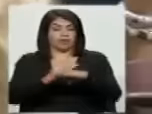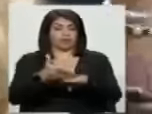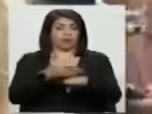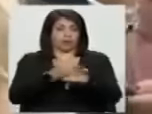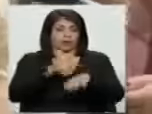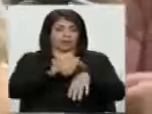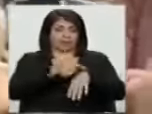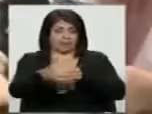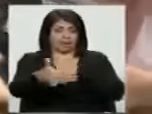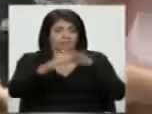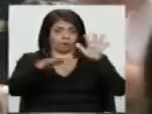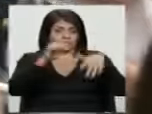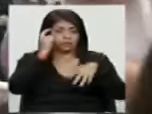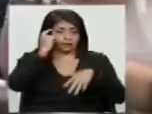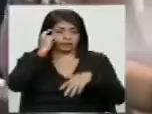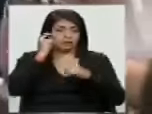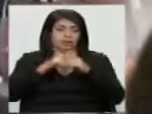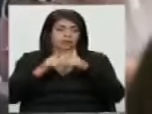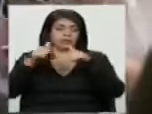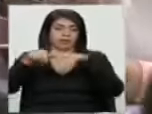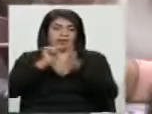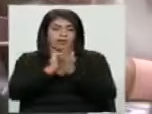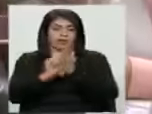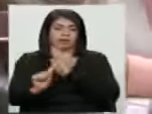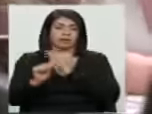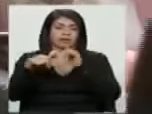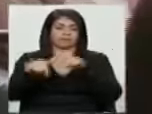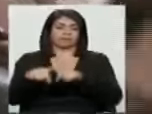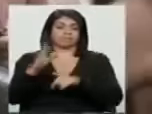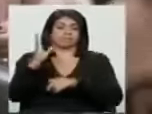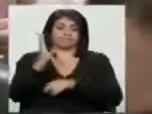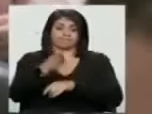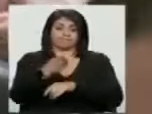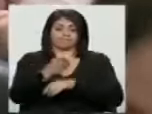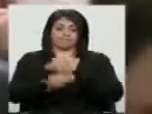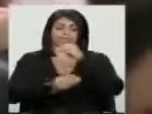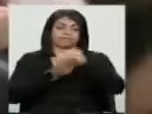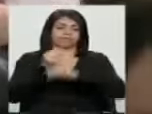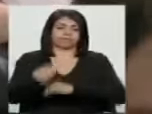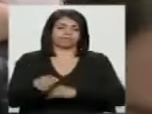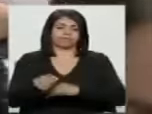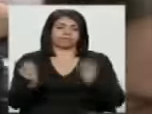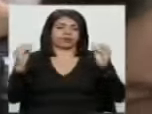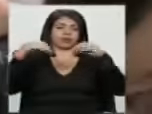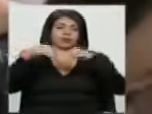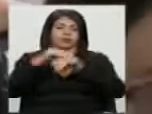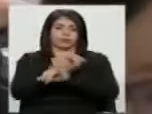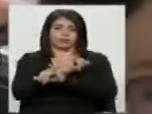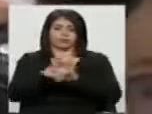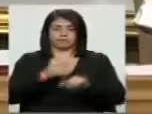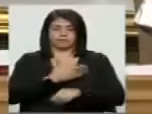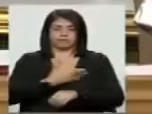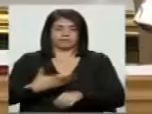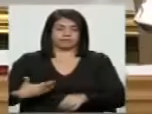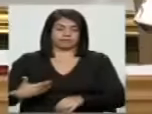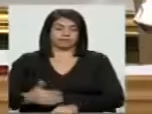dentro del plazo establecido en este artículo, decaerá la medida preventiva acordada. Es todo,